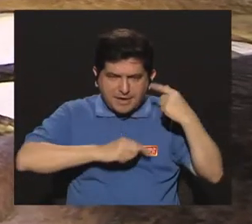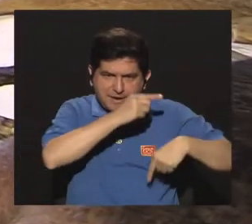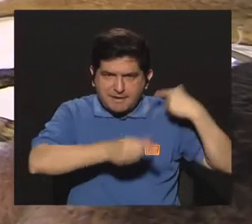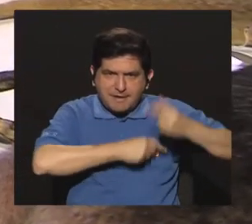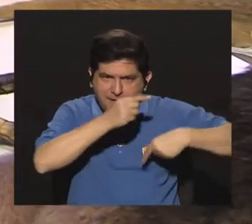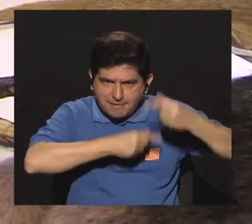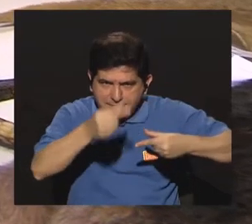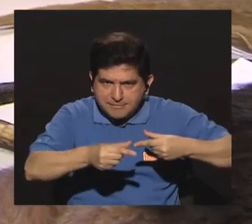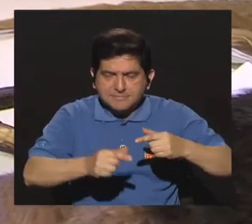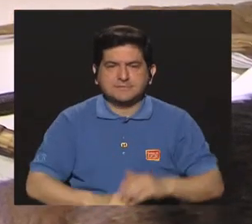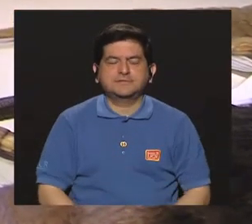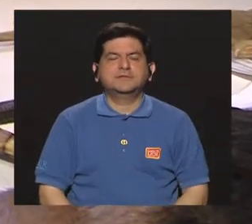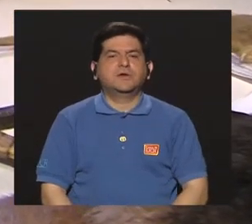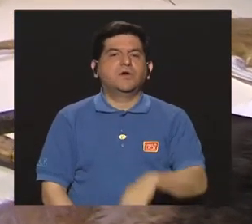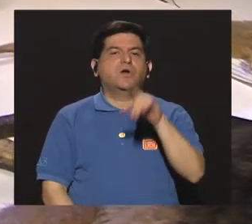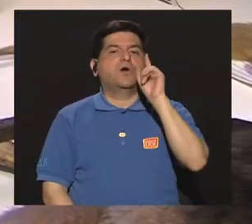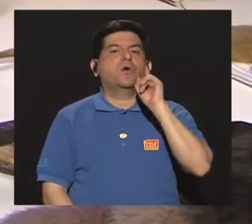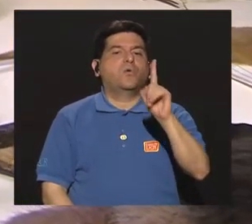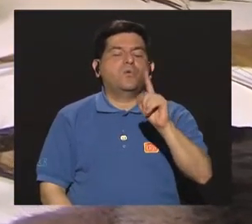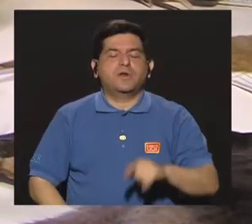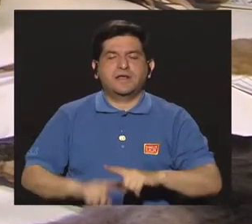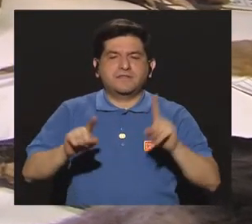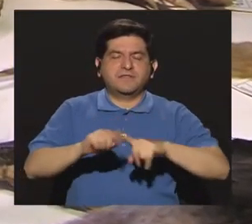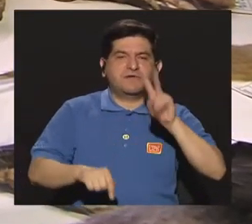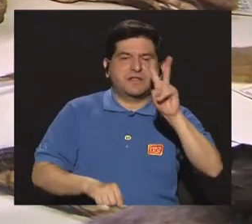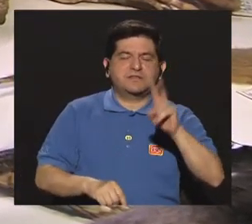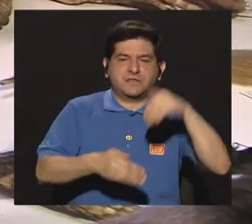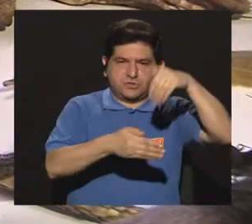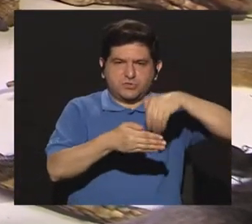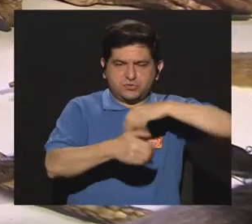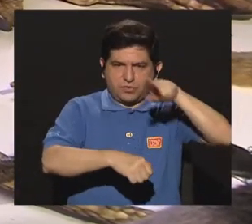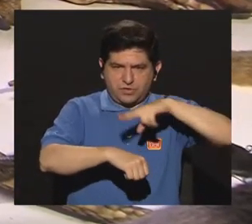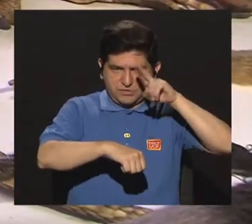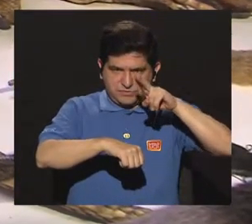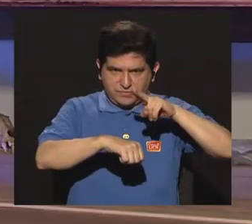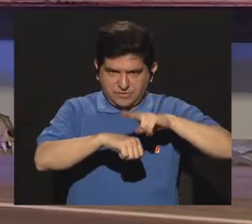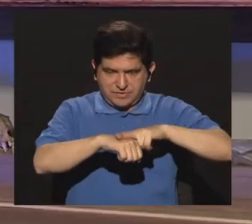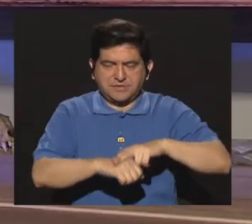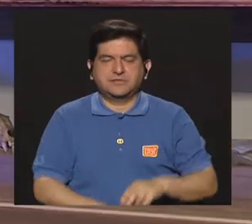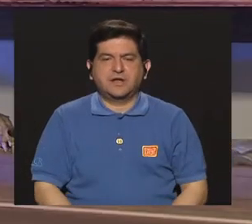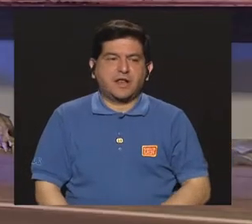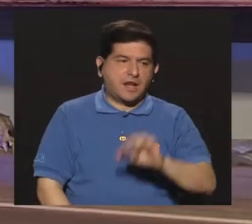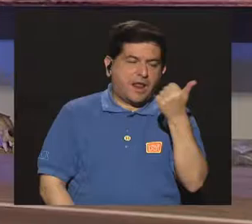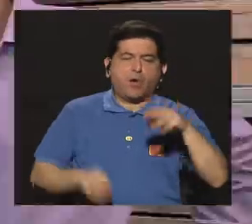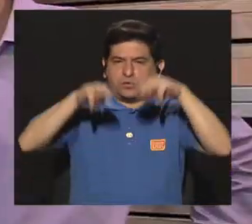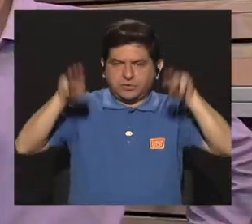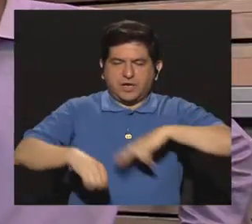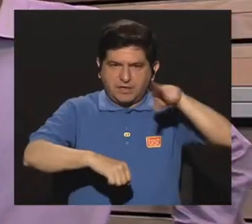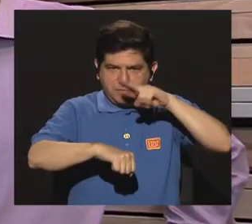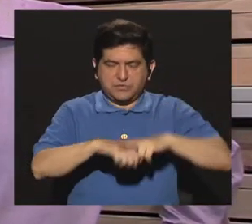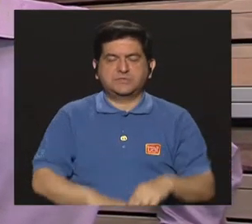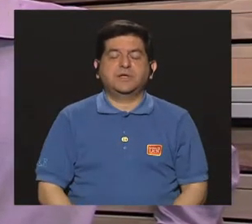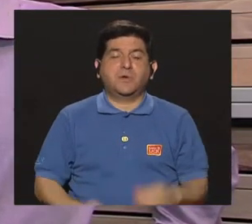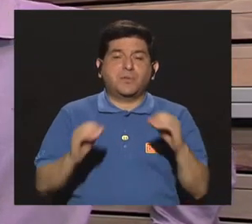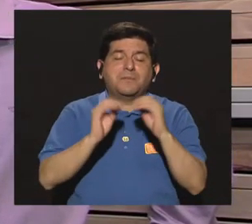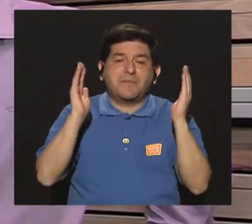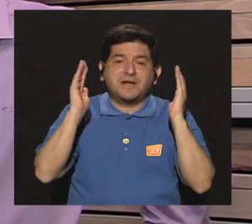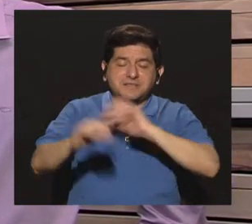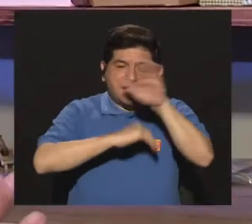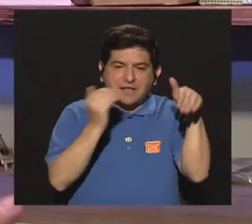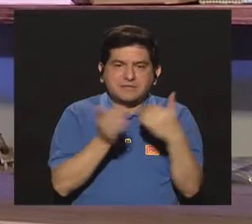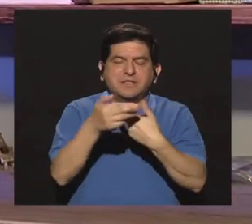tiene el país es museo nacional tiene otra pero posiblemente la colección más grande toda la región de todo centroamérica blando vertebrados